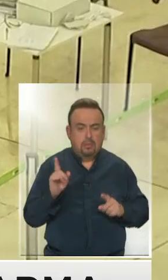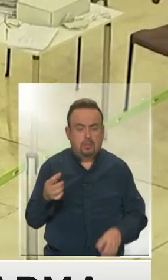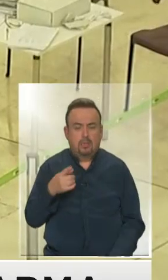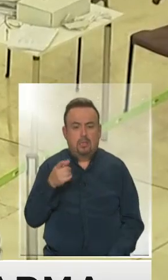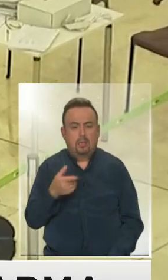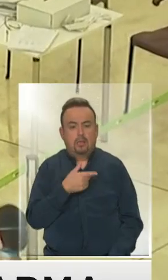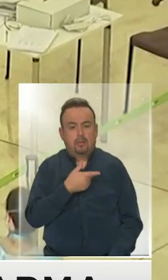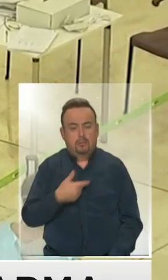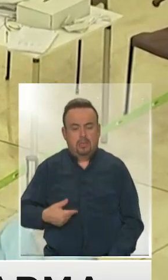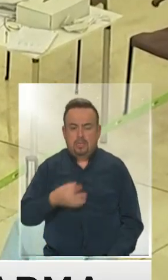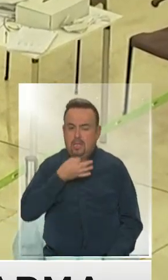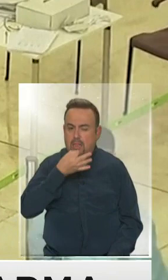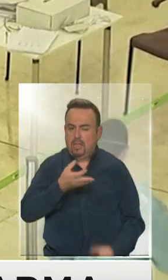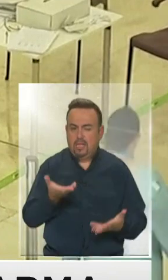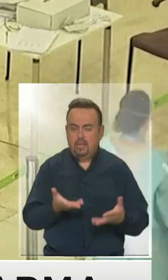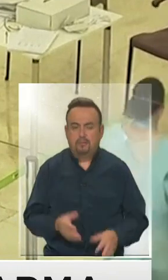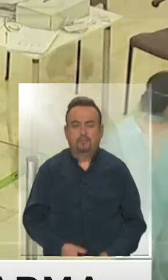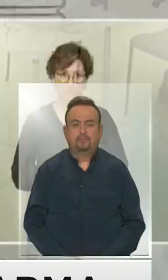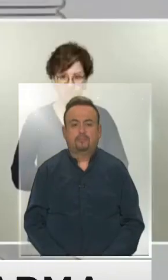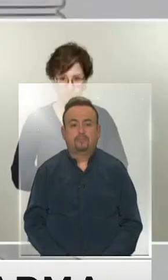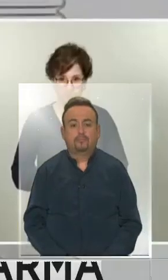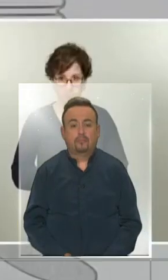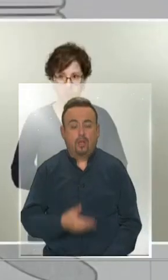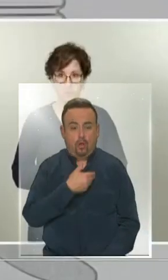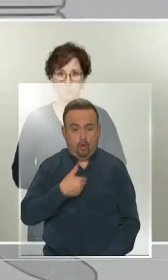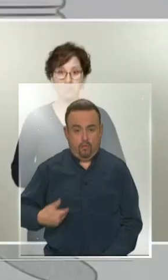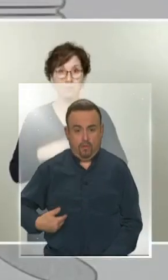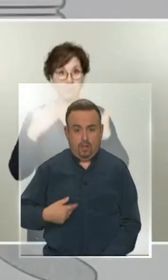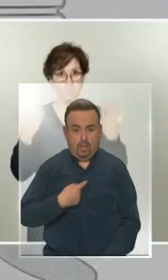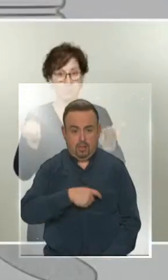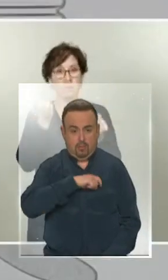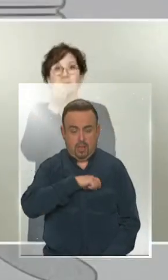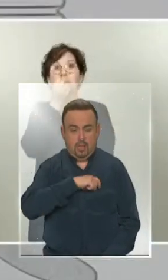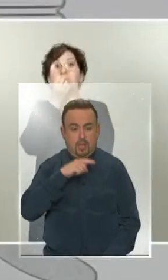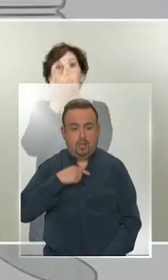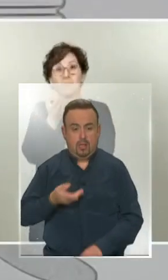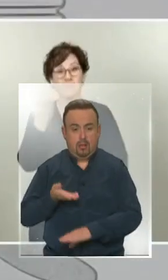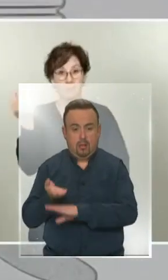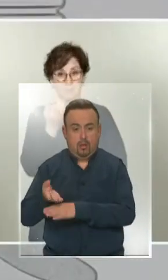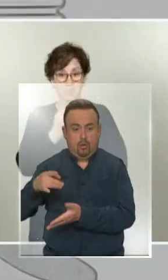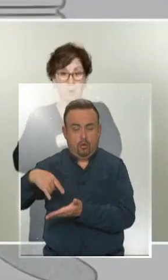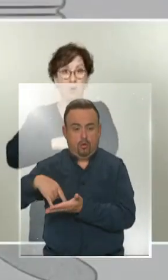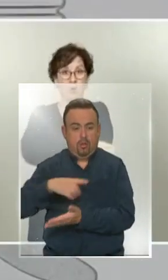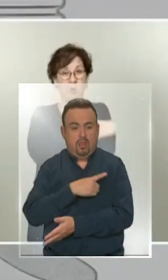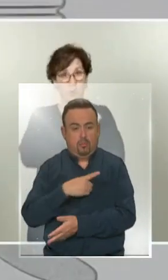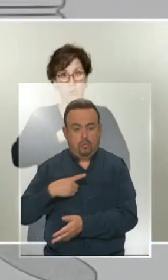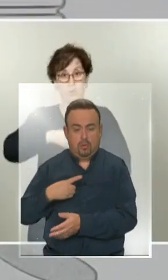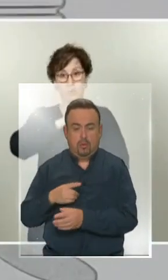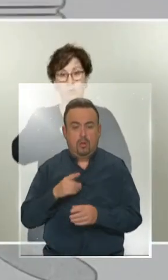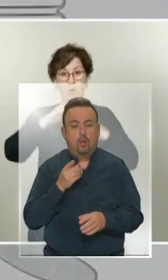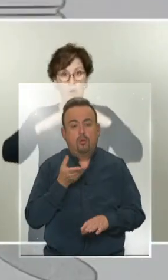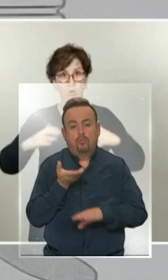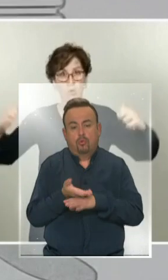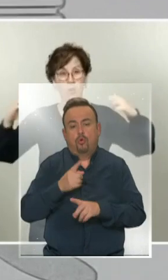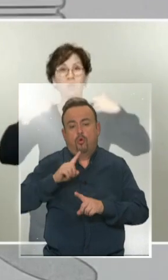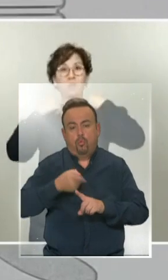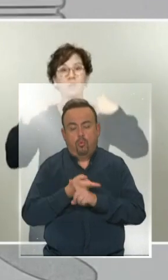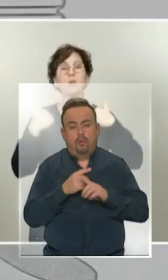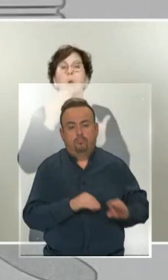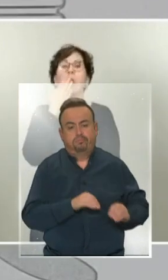declaraciones de pedro sánchez que el gobierno de españa solicitará al congreso de los diputados una nueva prórroga del estado de alarma